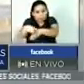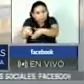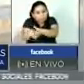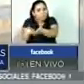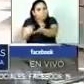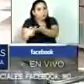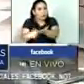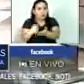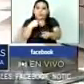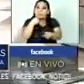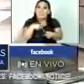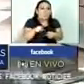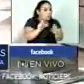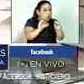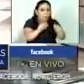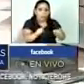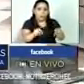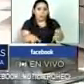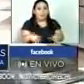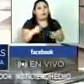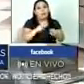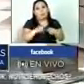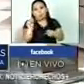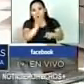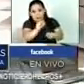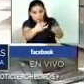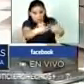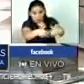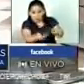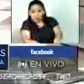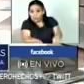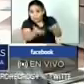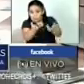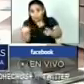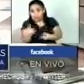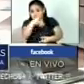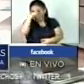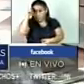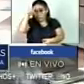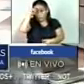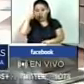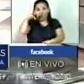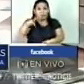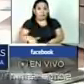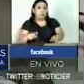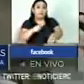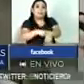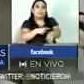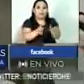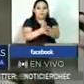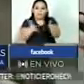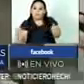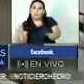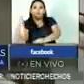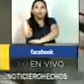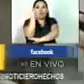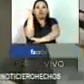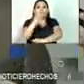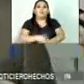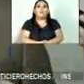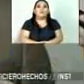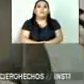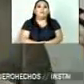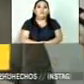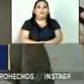quedan excluidas las empresas que tienen autorización del gobierno para continuar operando durante la emergencia. Fuera